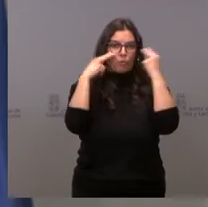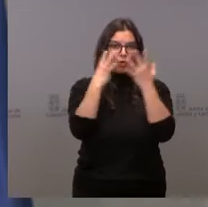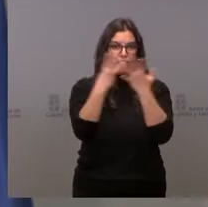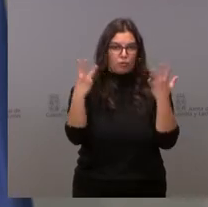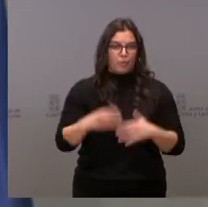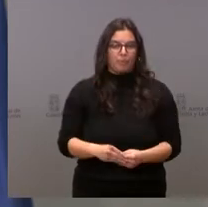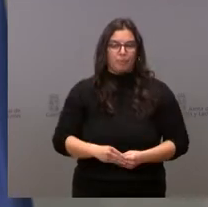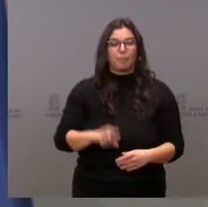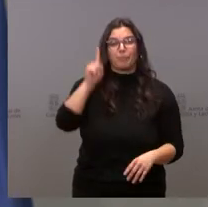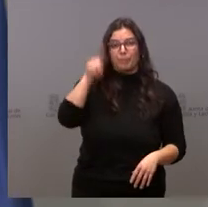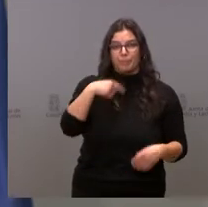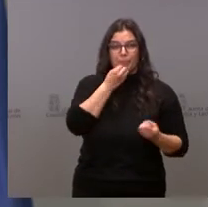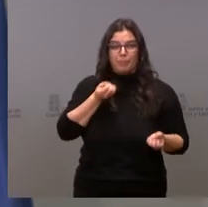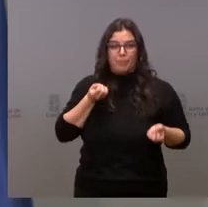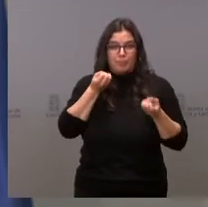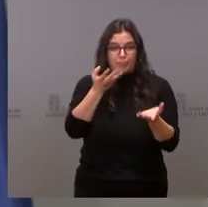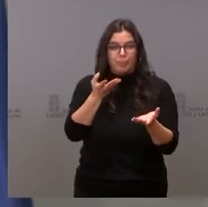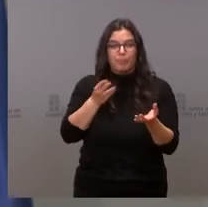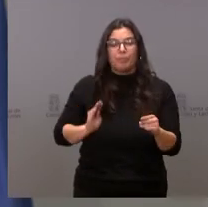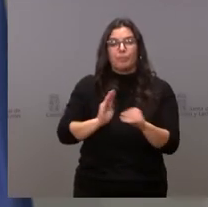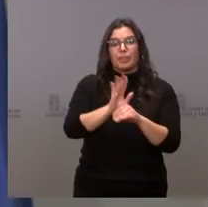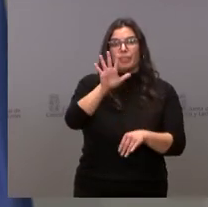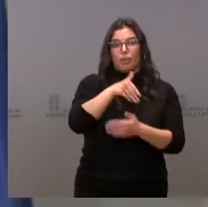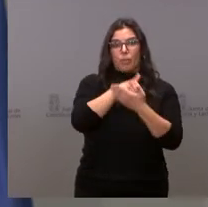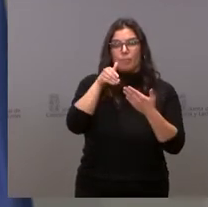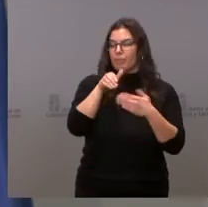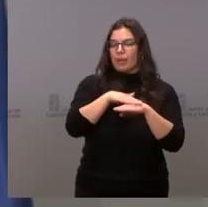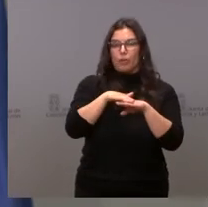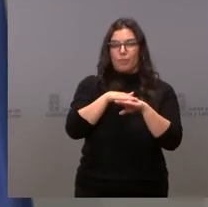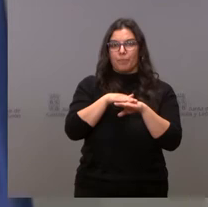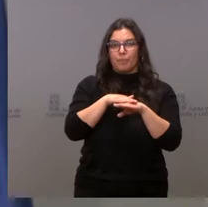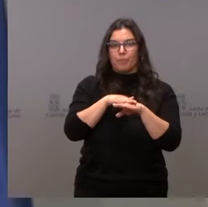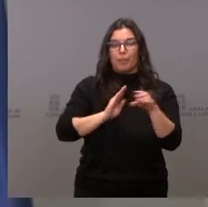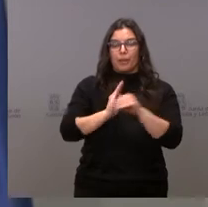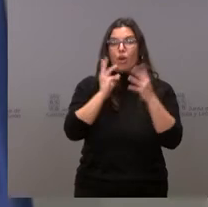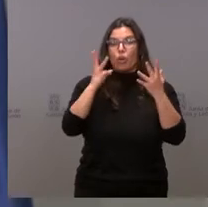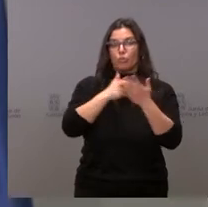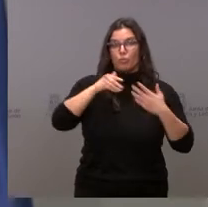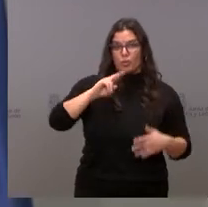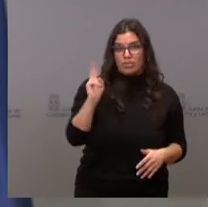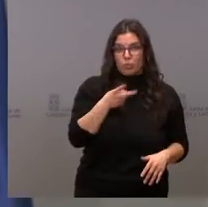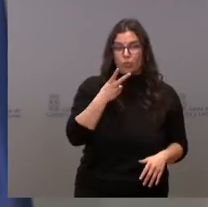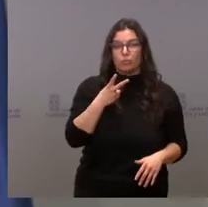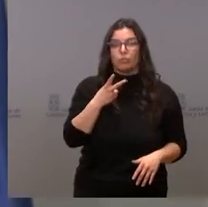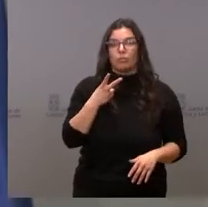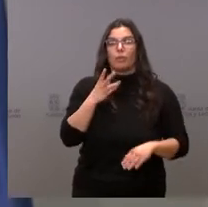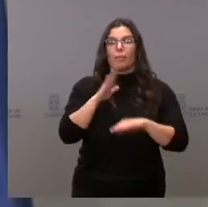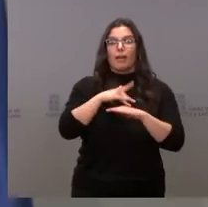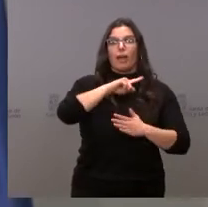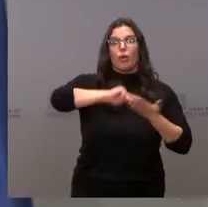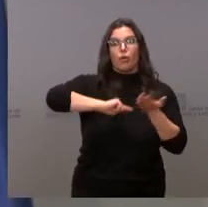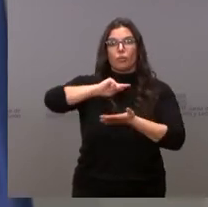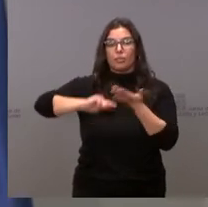asimismo les informo que se destinan 5 millones pero no se destinan 8 millones de euros para contratación